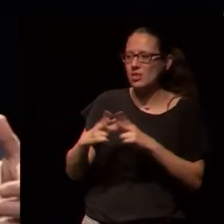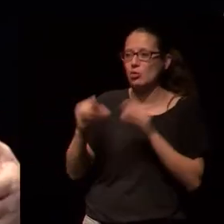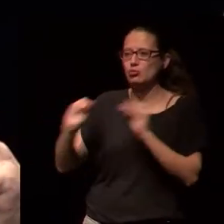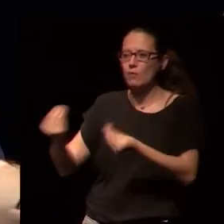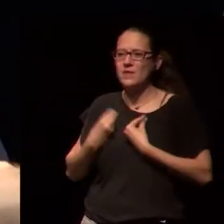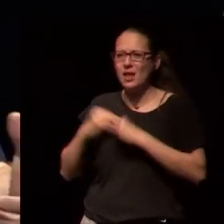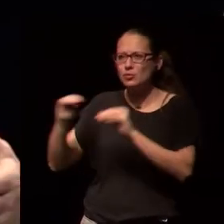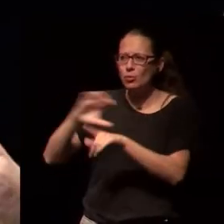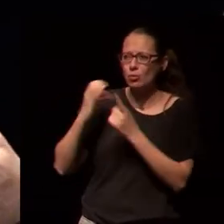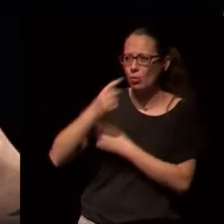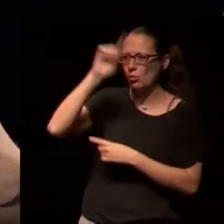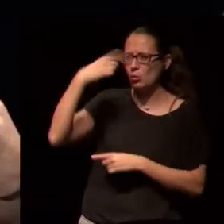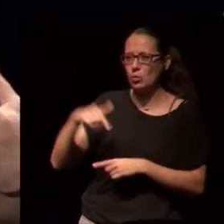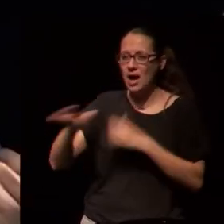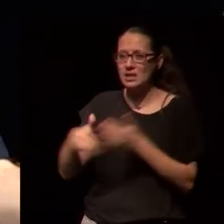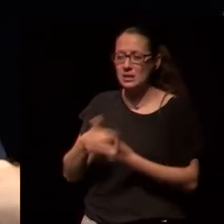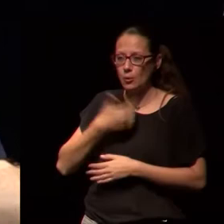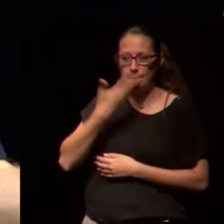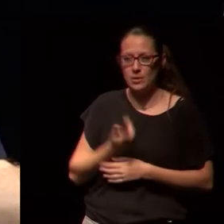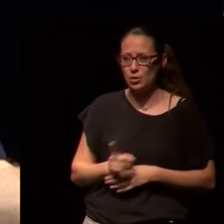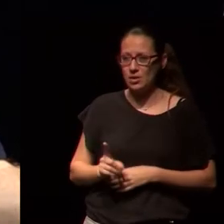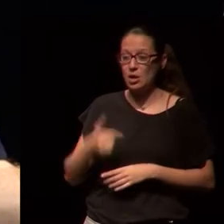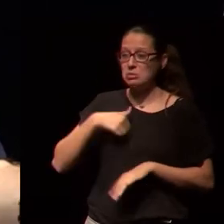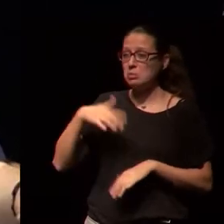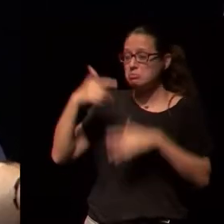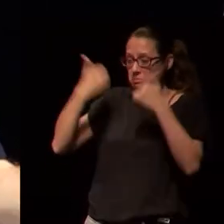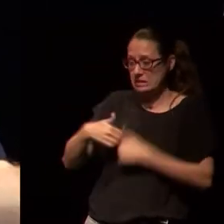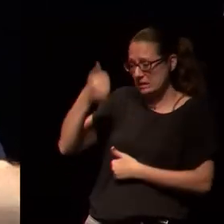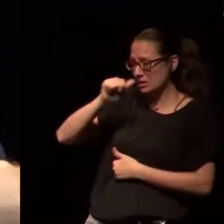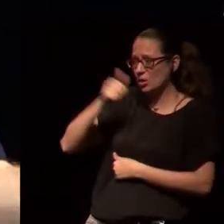mí era completamente desconocida. Yo era un chico de la clase media, era un